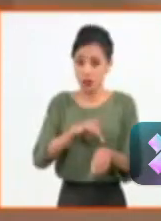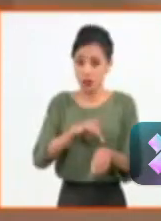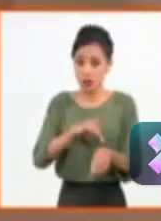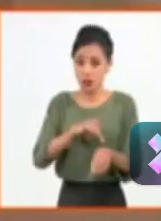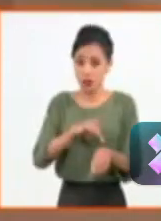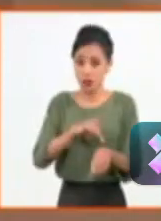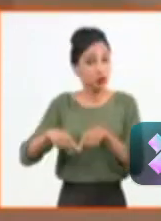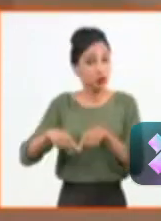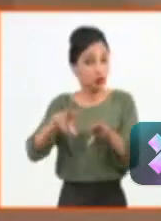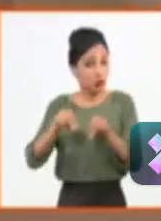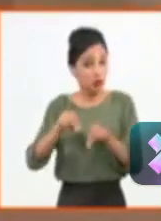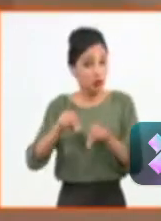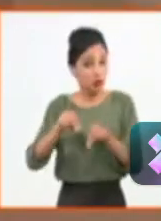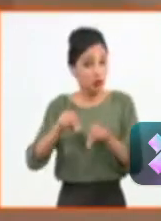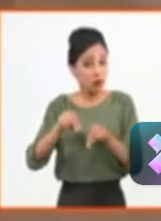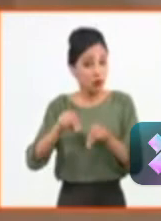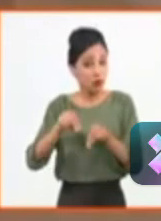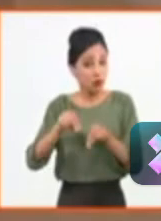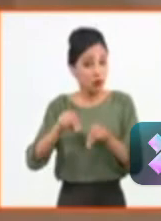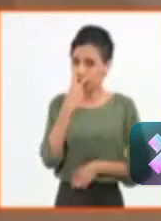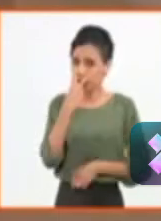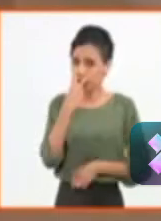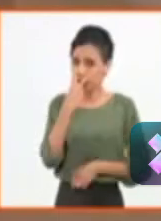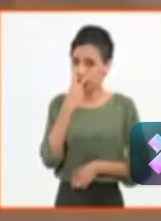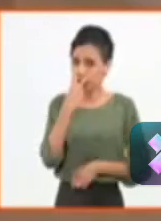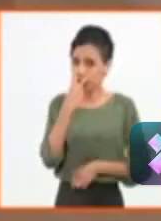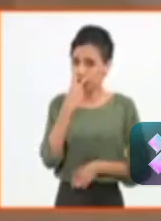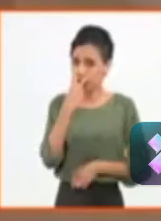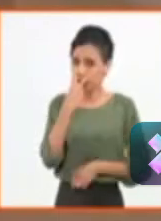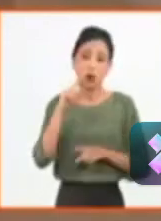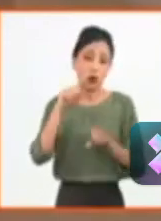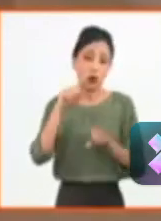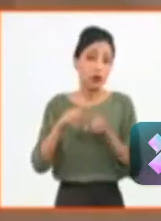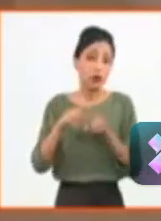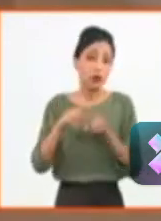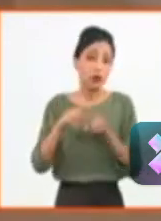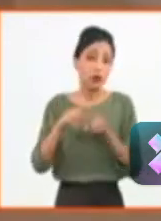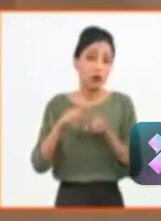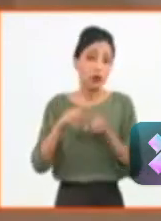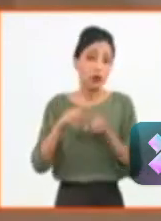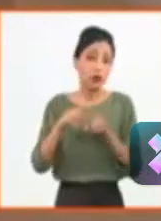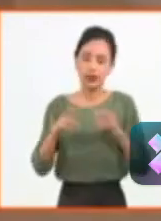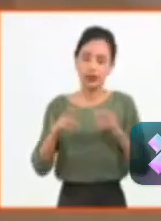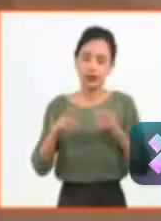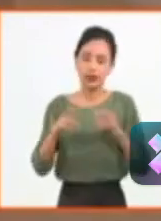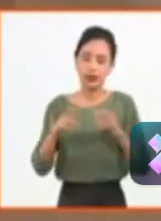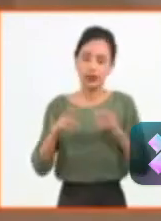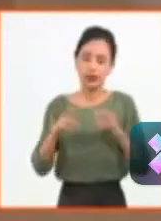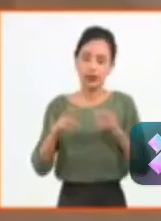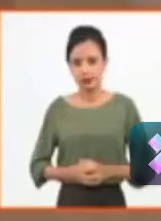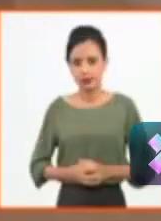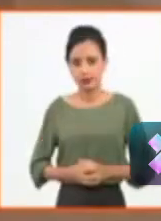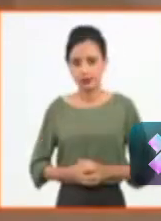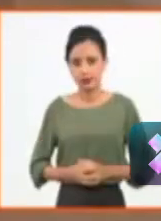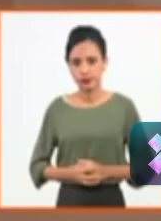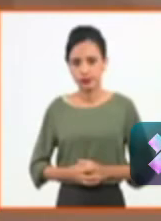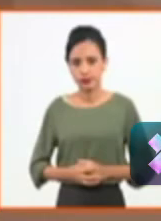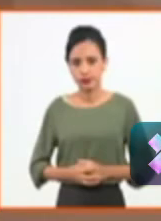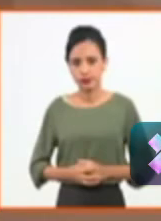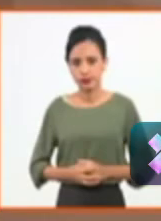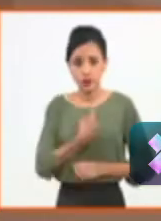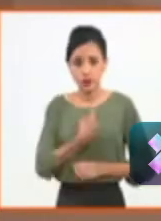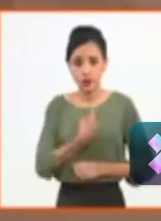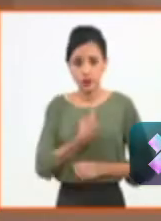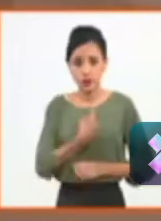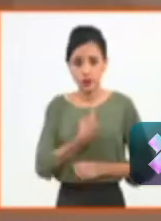estar. Y realmente no es menos cierto que la fuerza está en la mente, no en el cuerpo. O sea, si decimos que podemos, vamos a